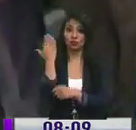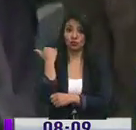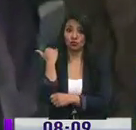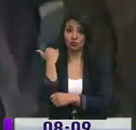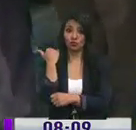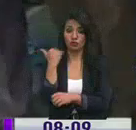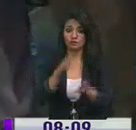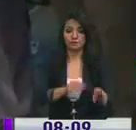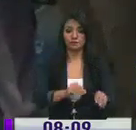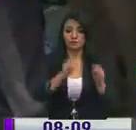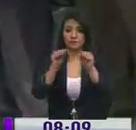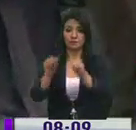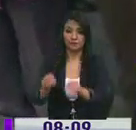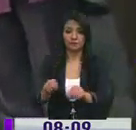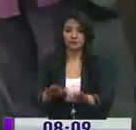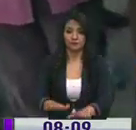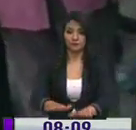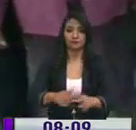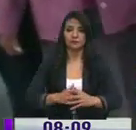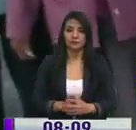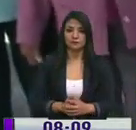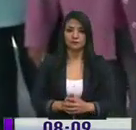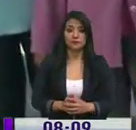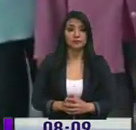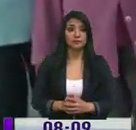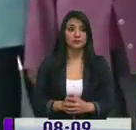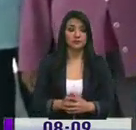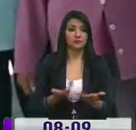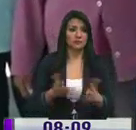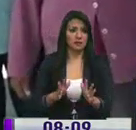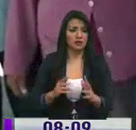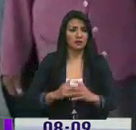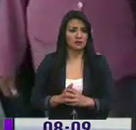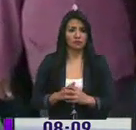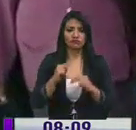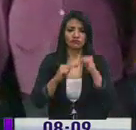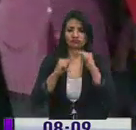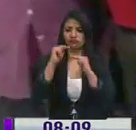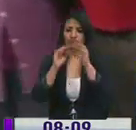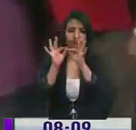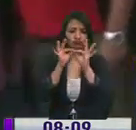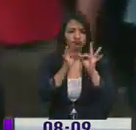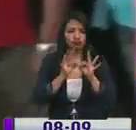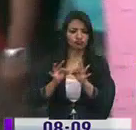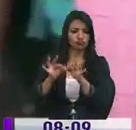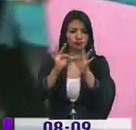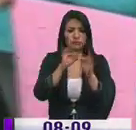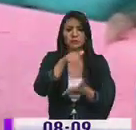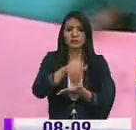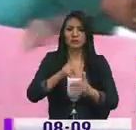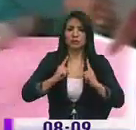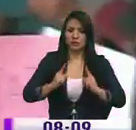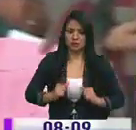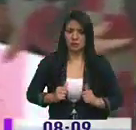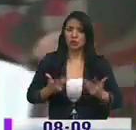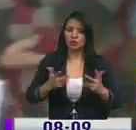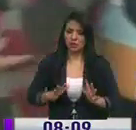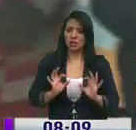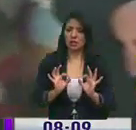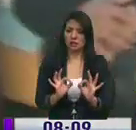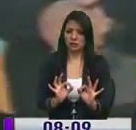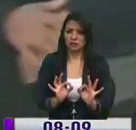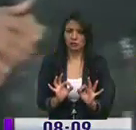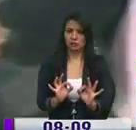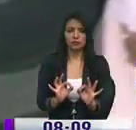fueron trasladados a este lugar con el pretexto de que iban a realizar adecuaciones en el centro de salud que ya tenían establecido,